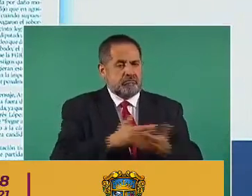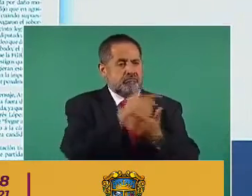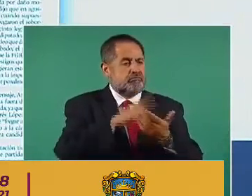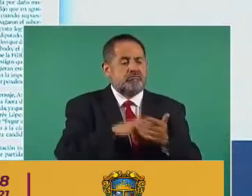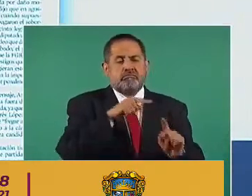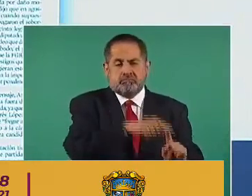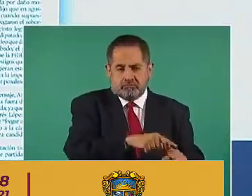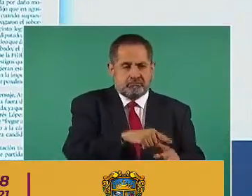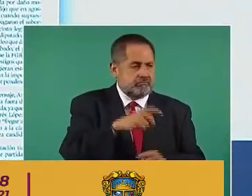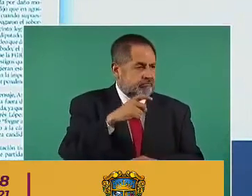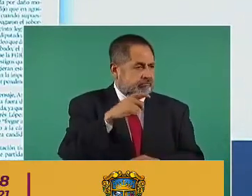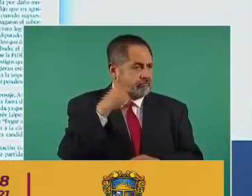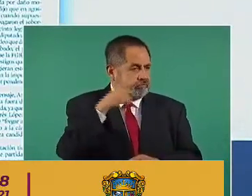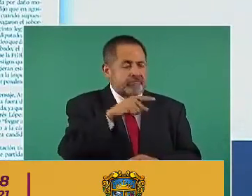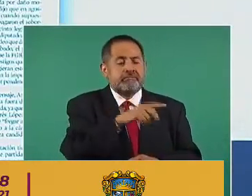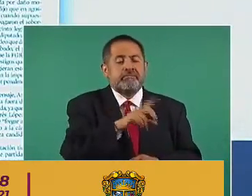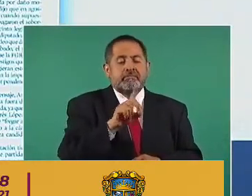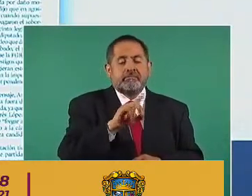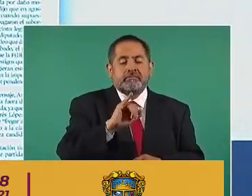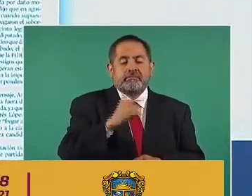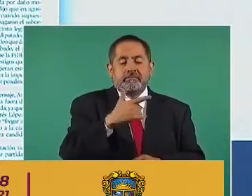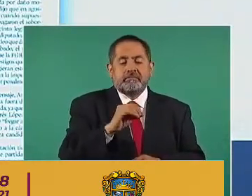paisanos.